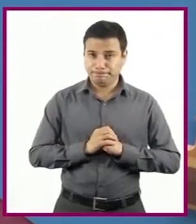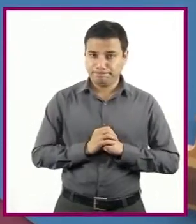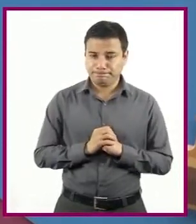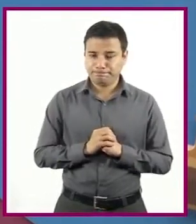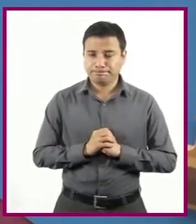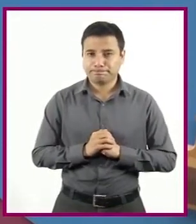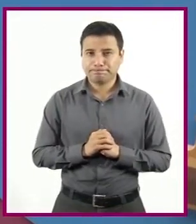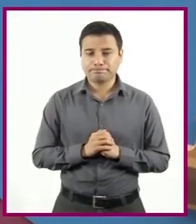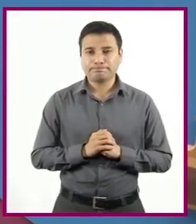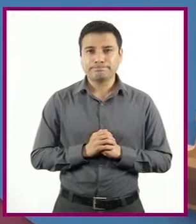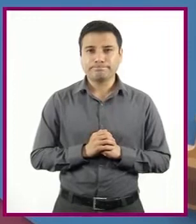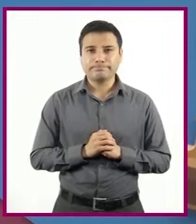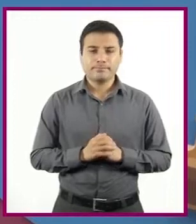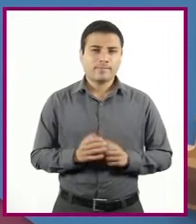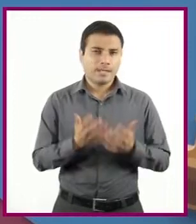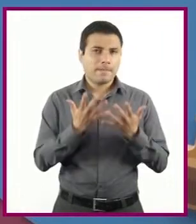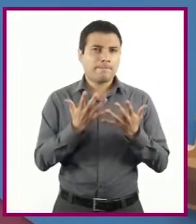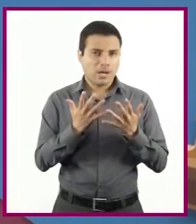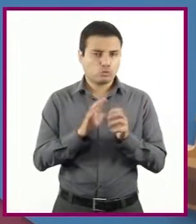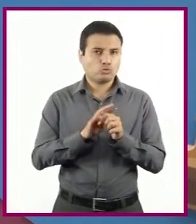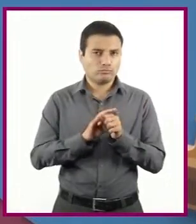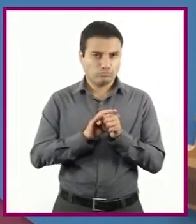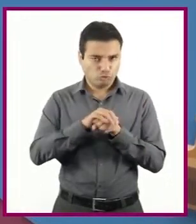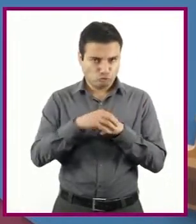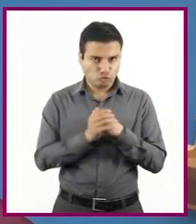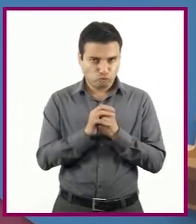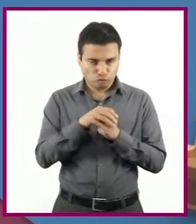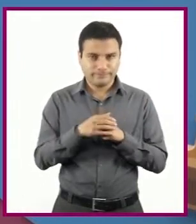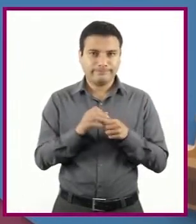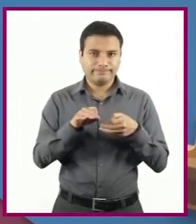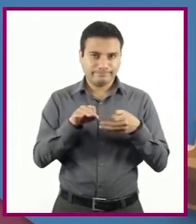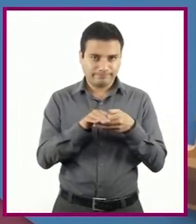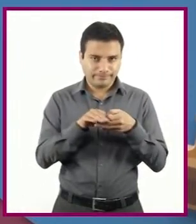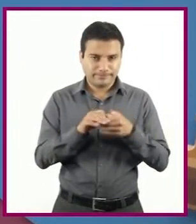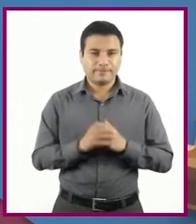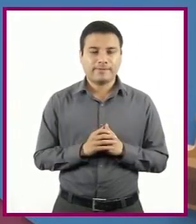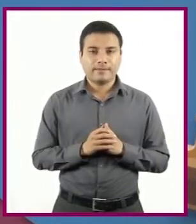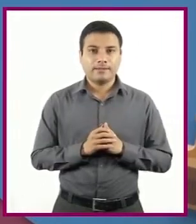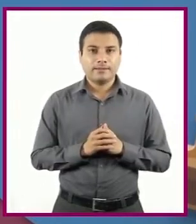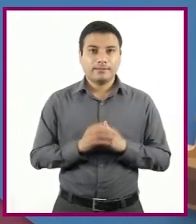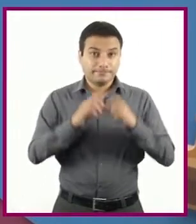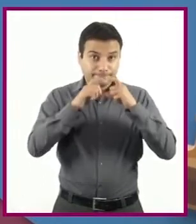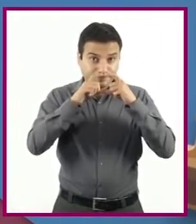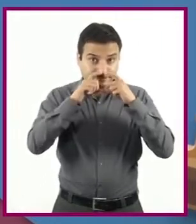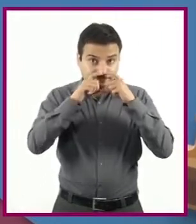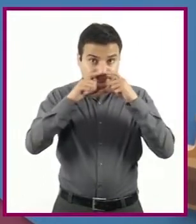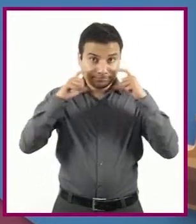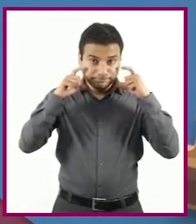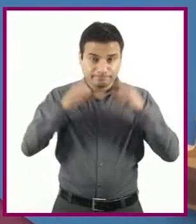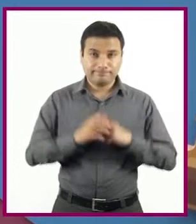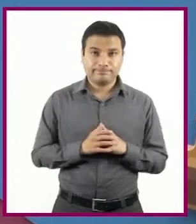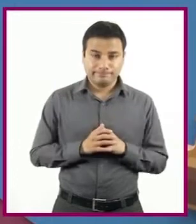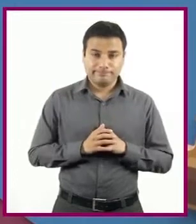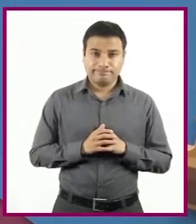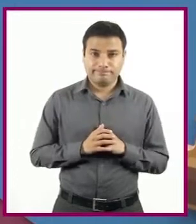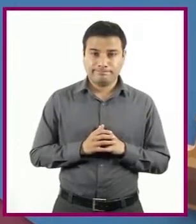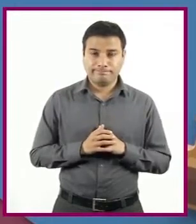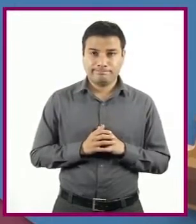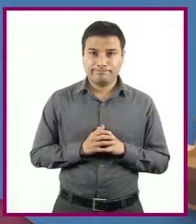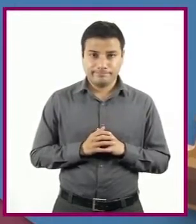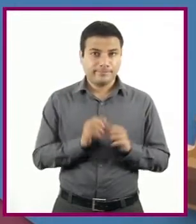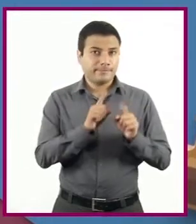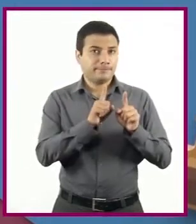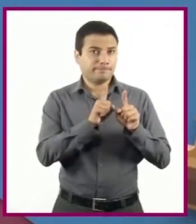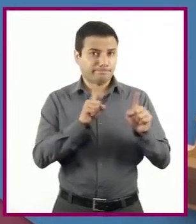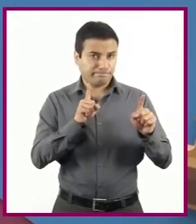la pandemia. Lavarse continuamente las manos, usar el cubrebocas correctamente, mantener la sana